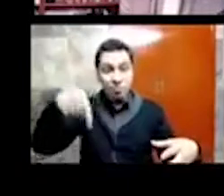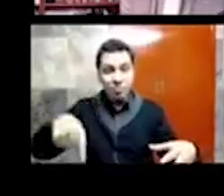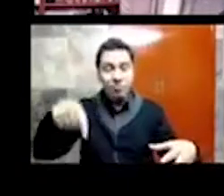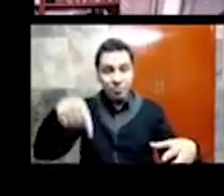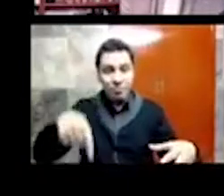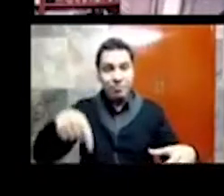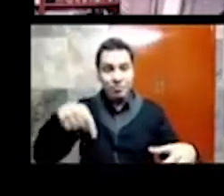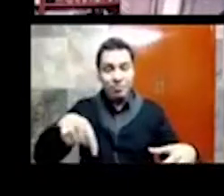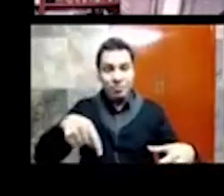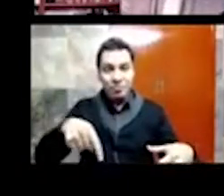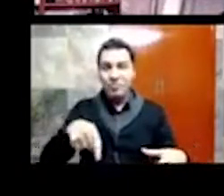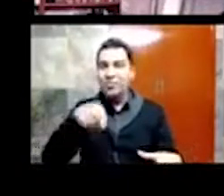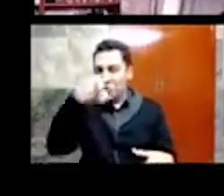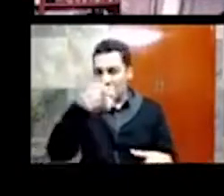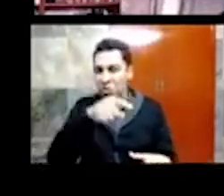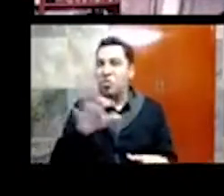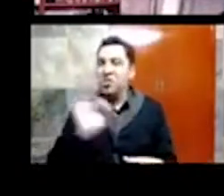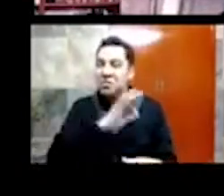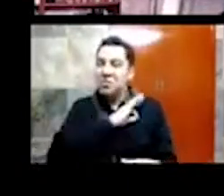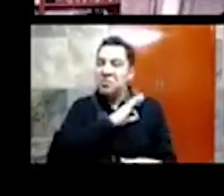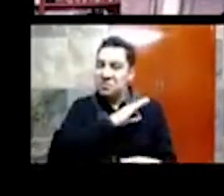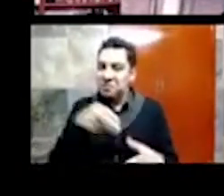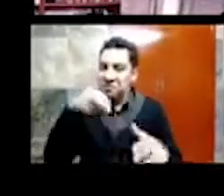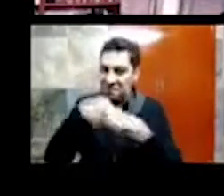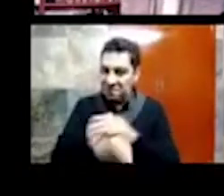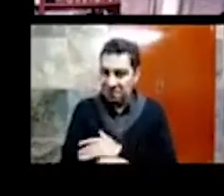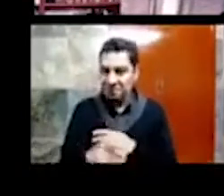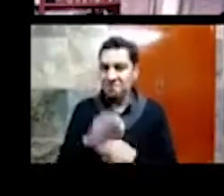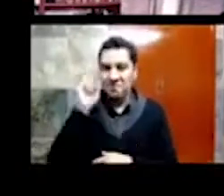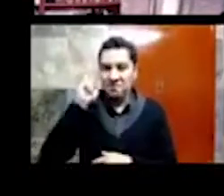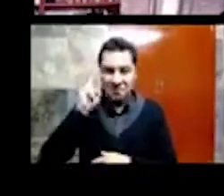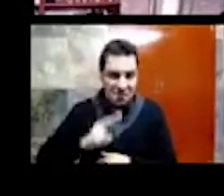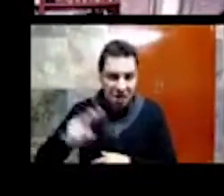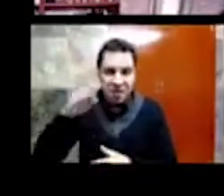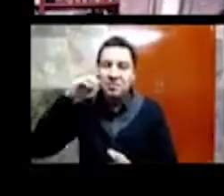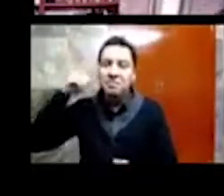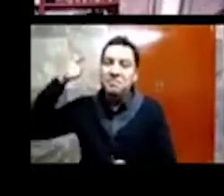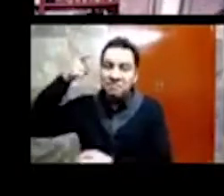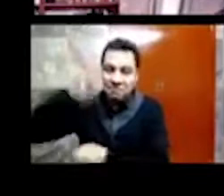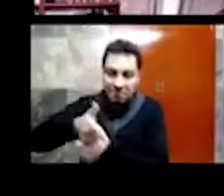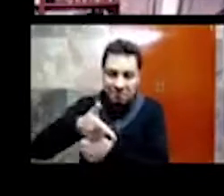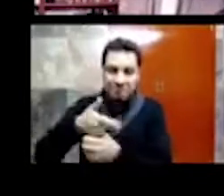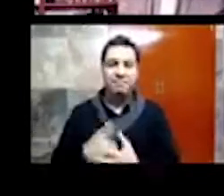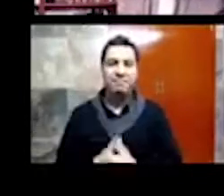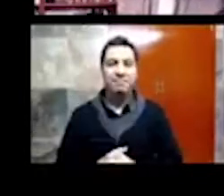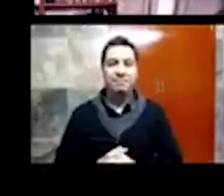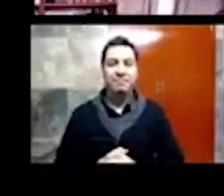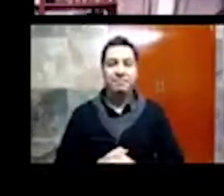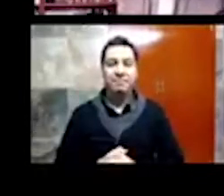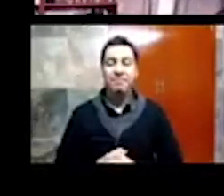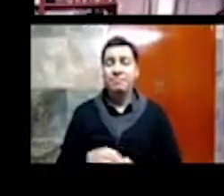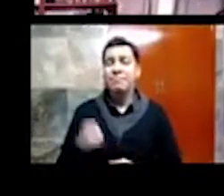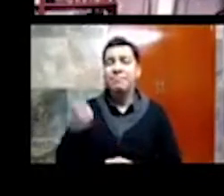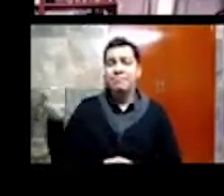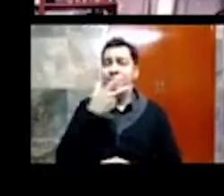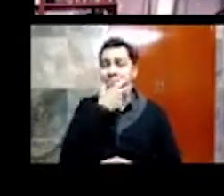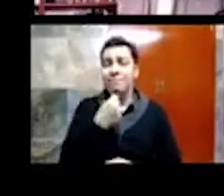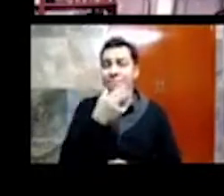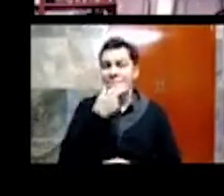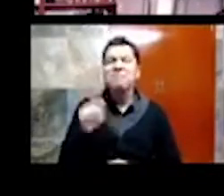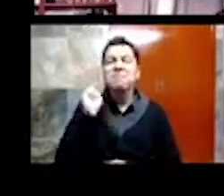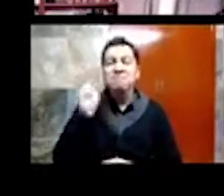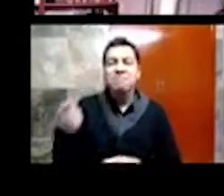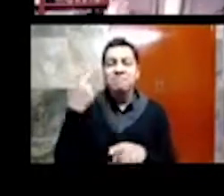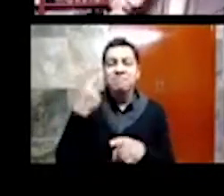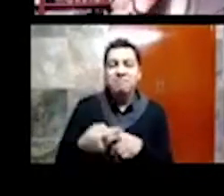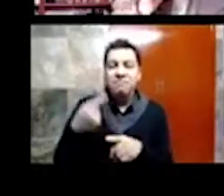siempre buscada por el constructor mexica de la arquitectura central. Este es don Ignacio Marquina. Mucha gente me dice, ¿por